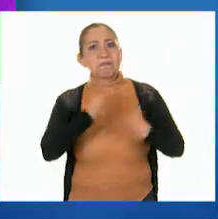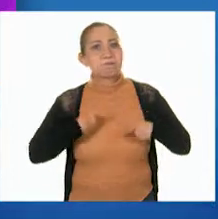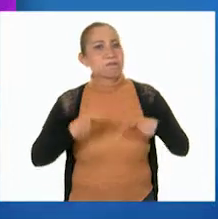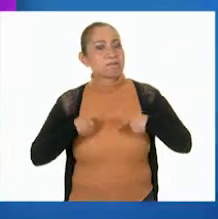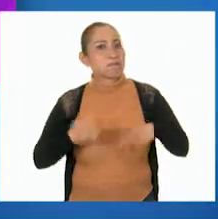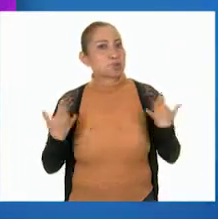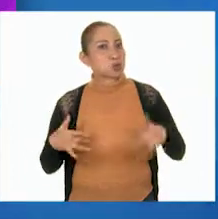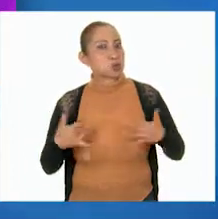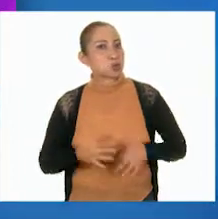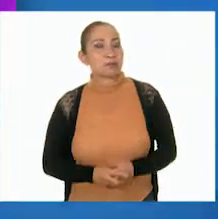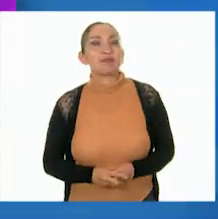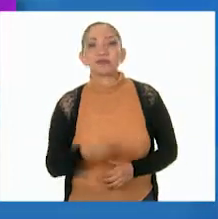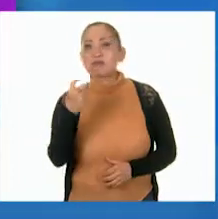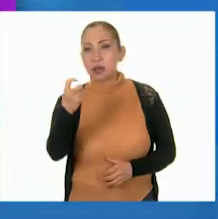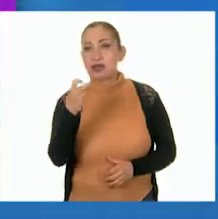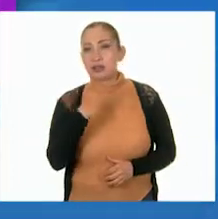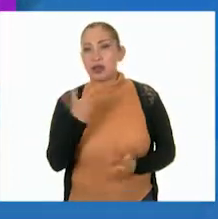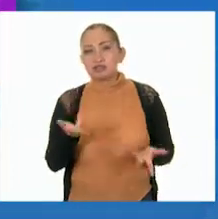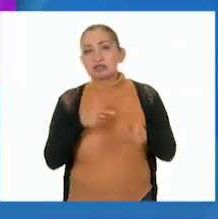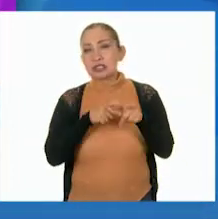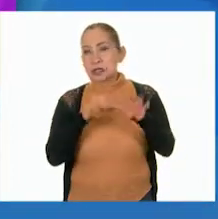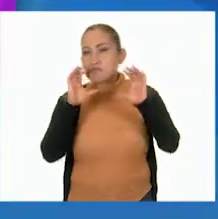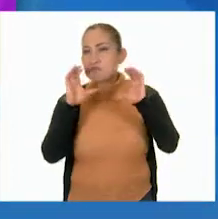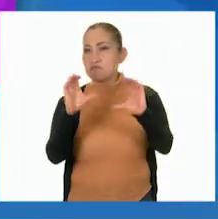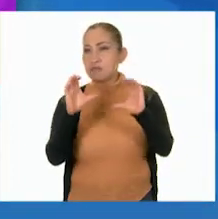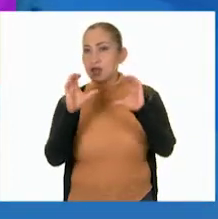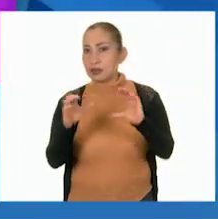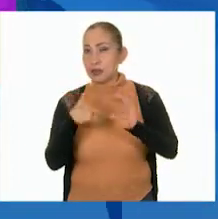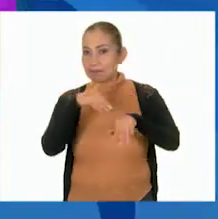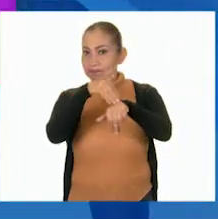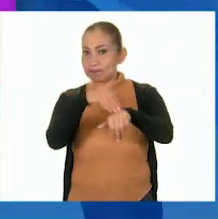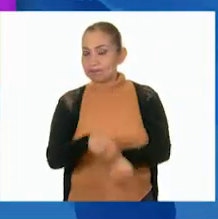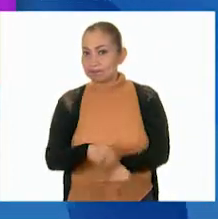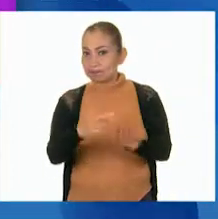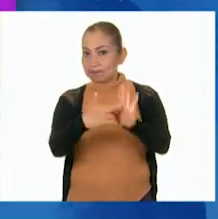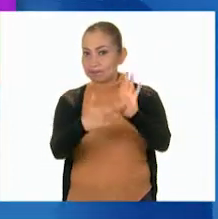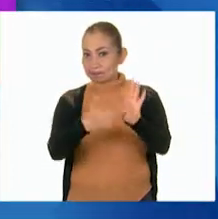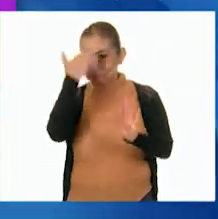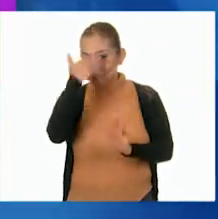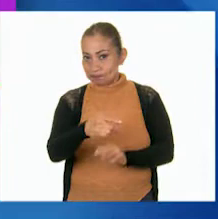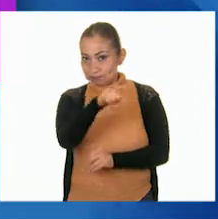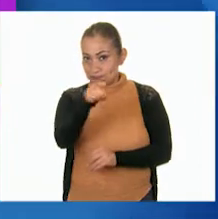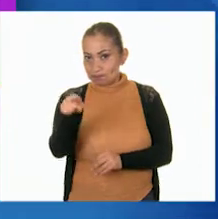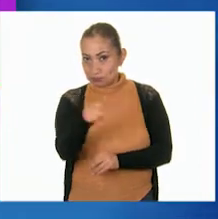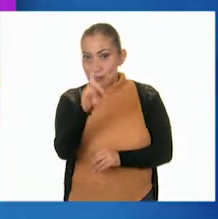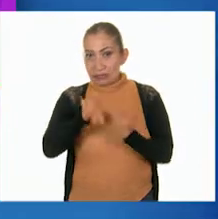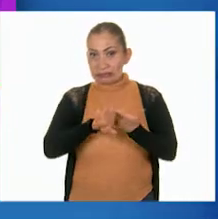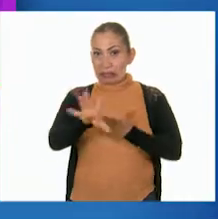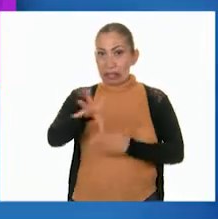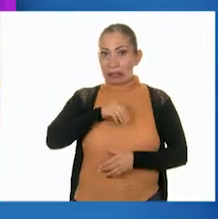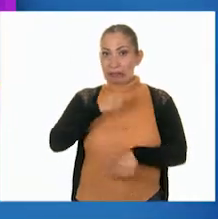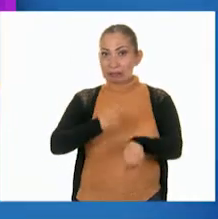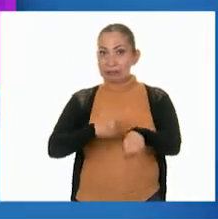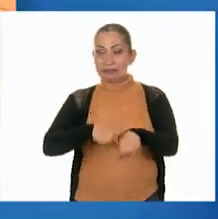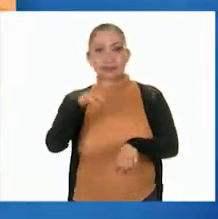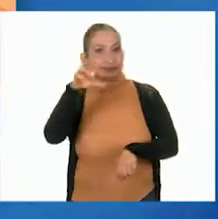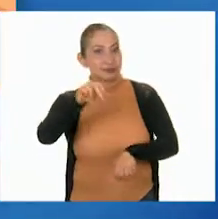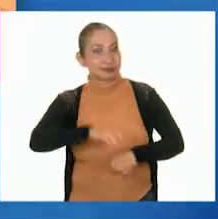las personas. Por eso hay que continuar cuidándonos siguiendo las buenas prácticas que ya todos conocemos para evitar